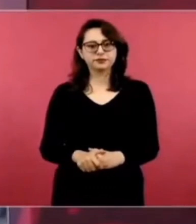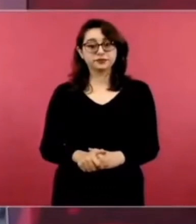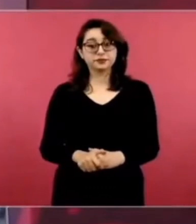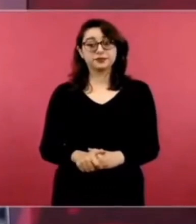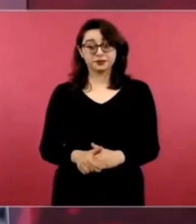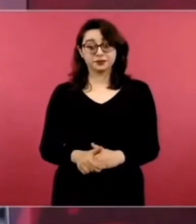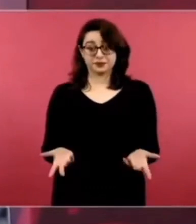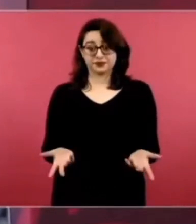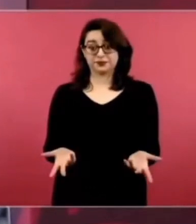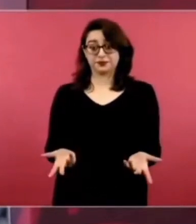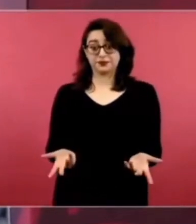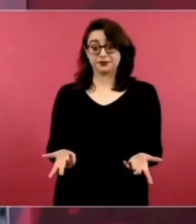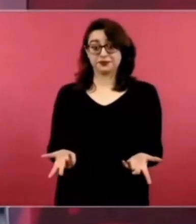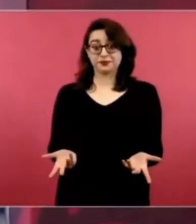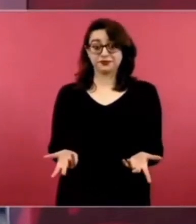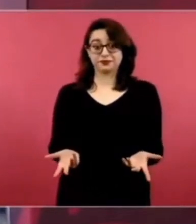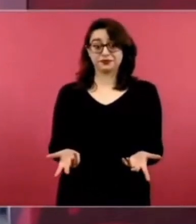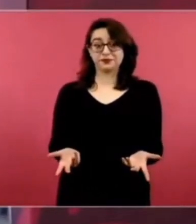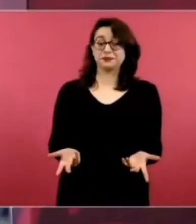Son de las cosas